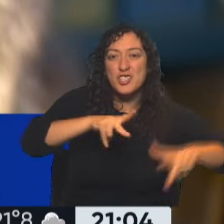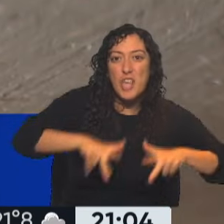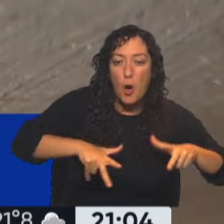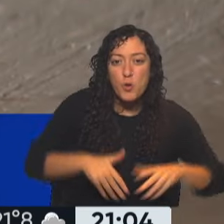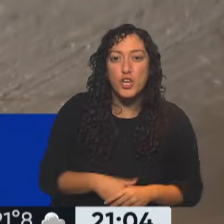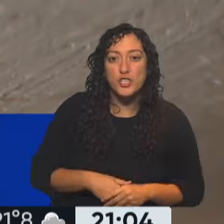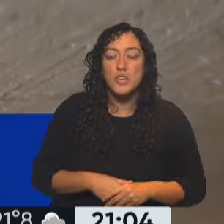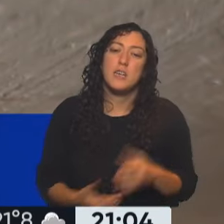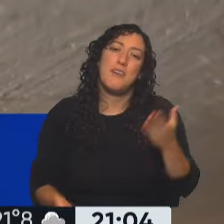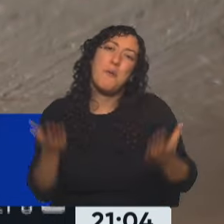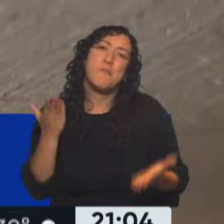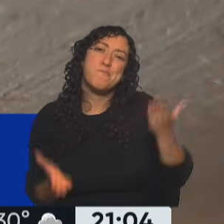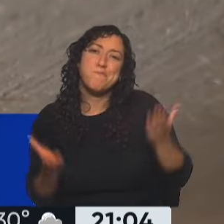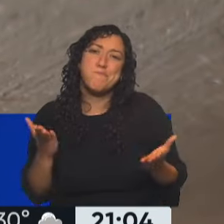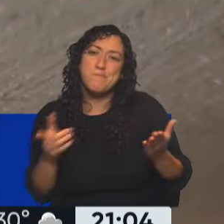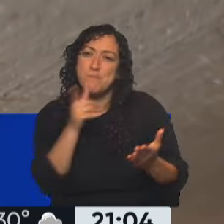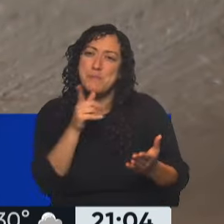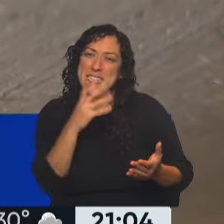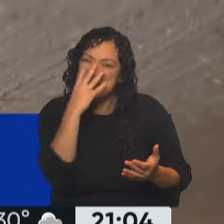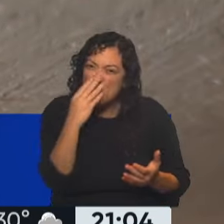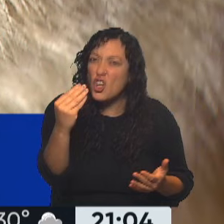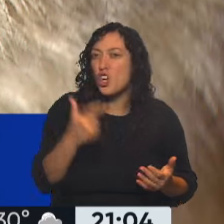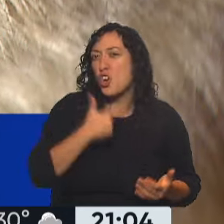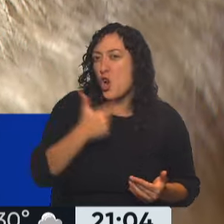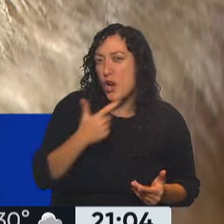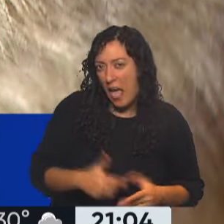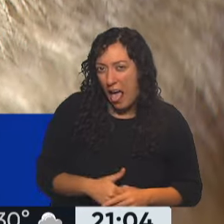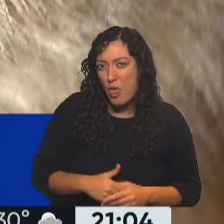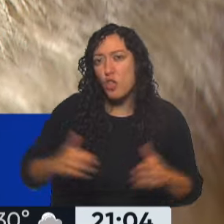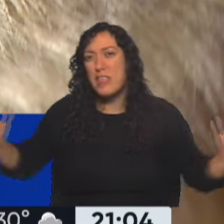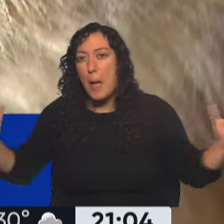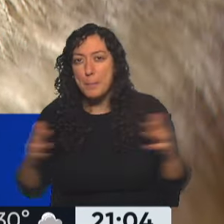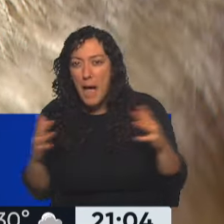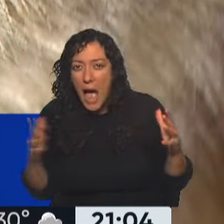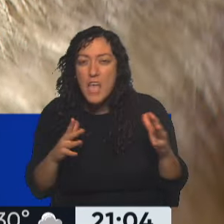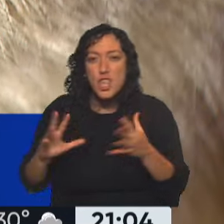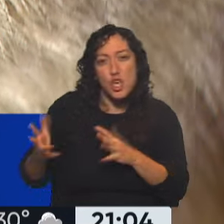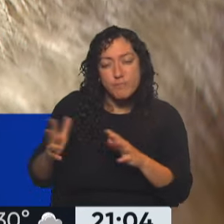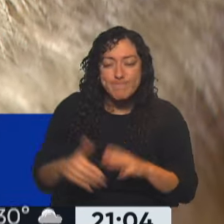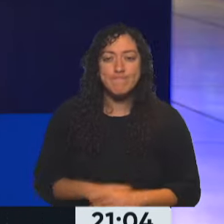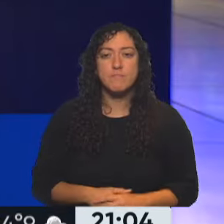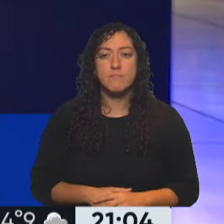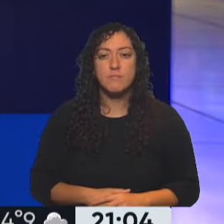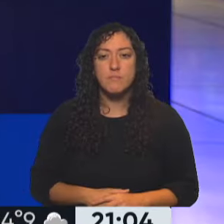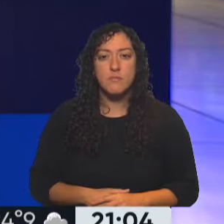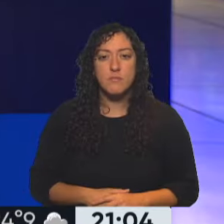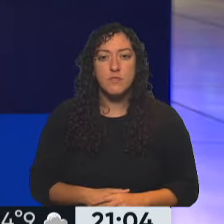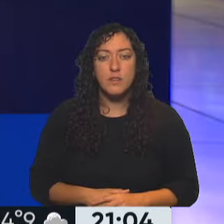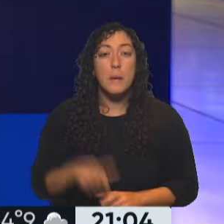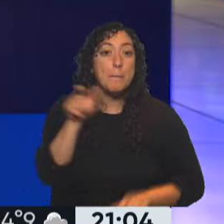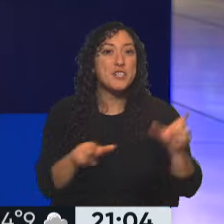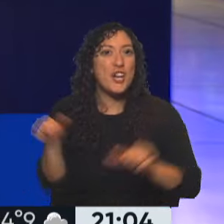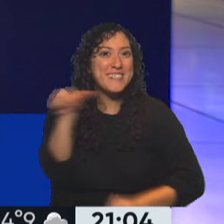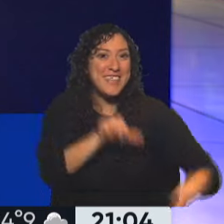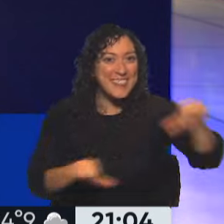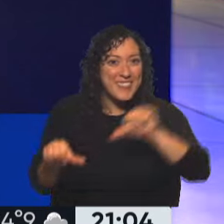sería comparable con un zorro colorado, más o menos, en tamaño y en proporciones. El descubrimiento fue realizado por científicos